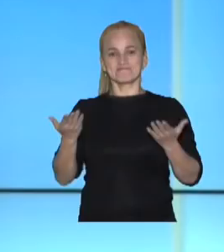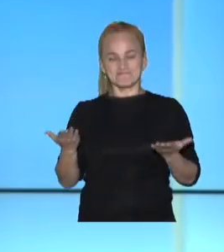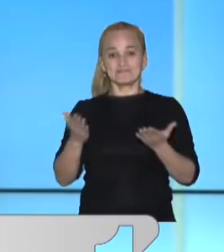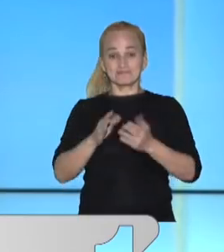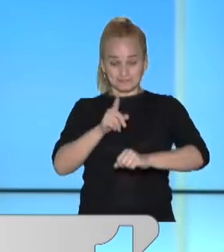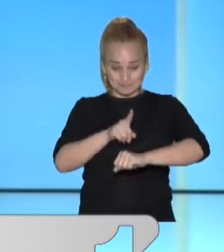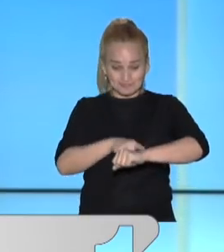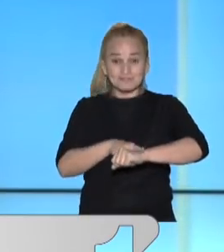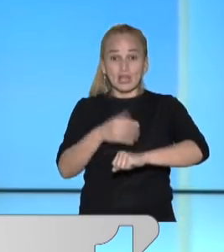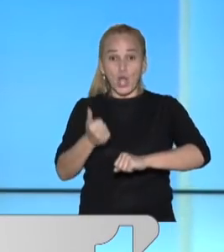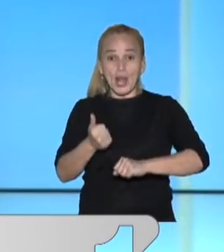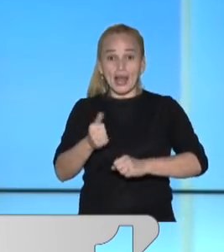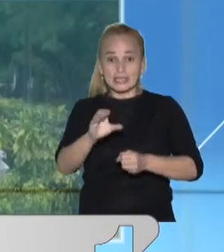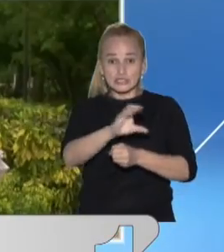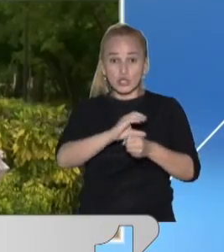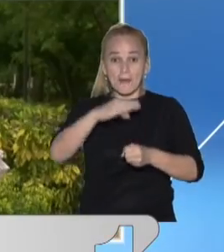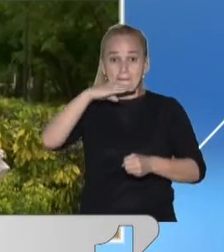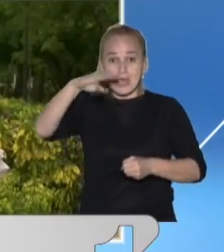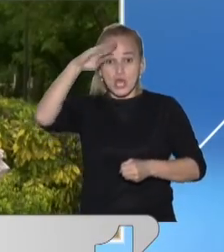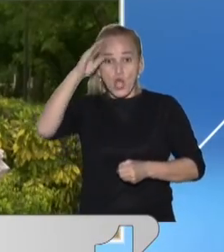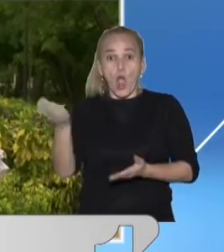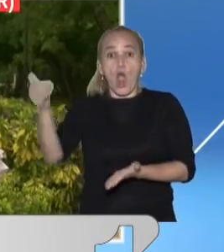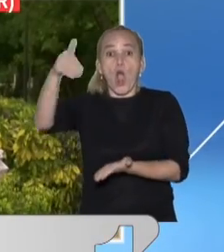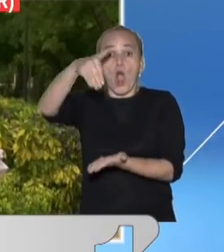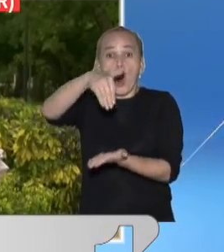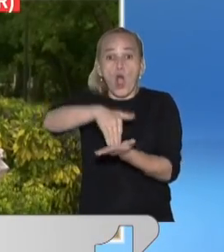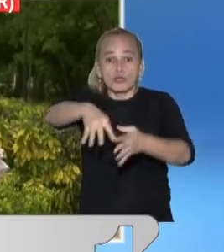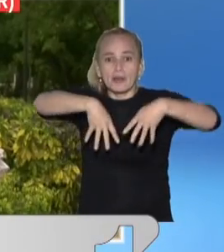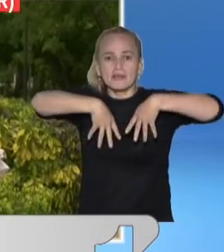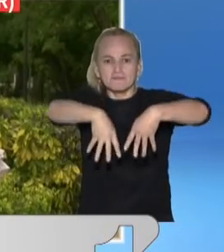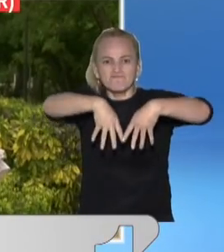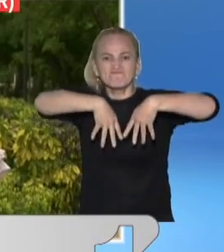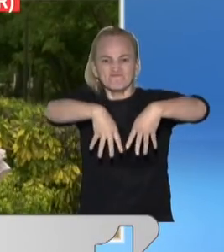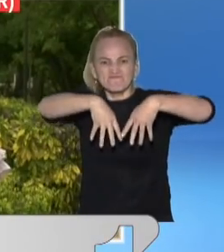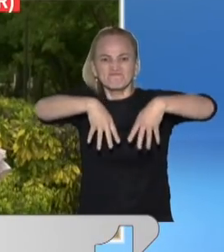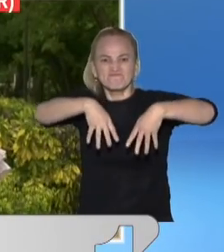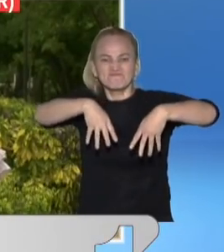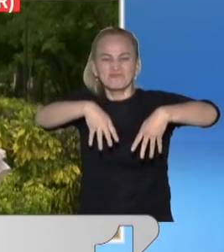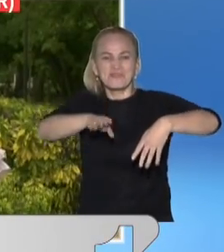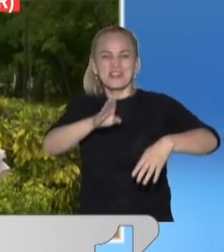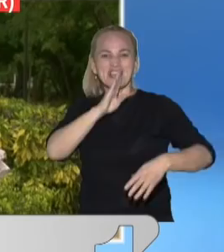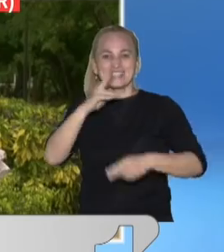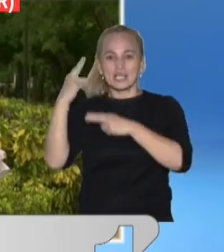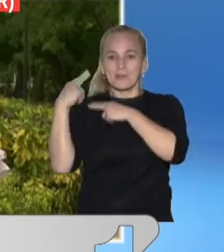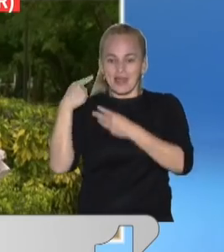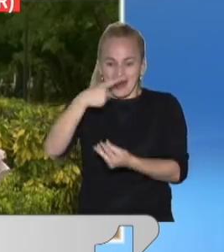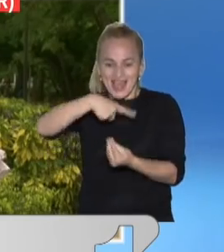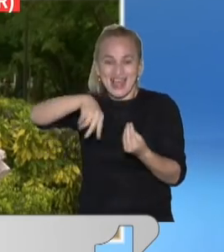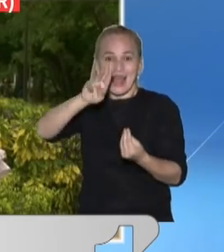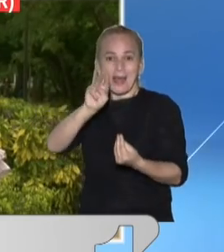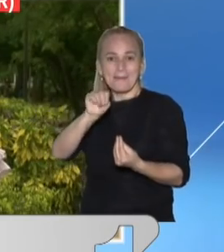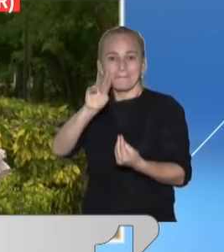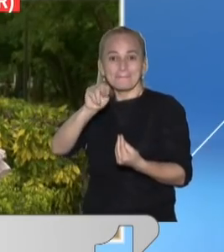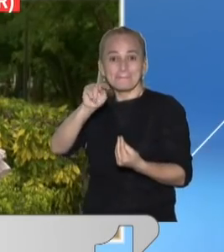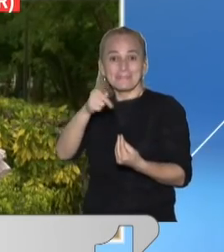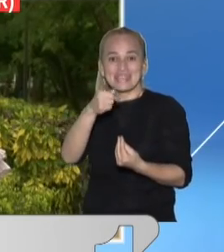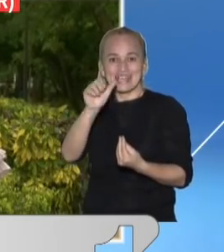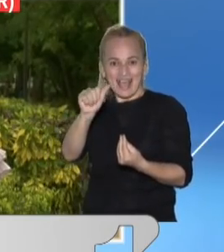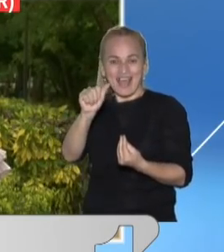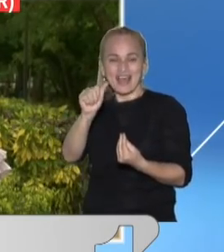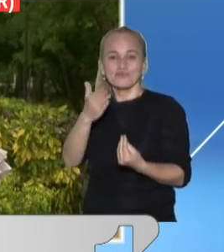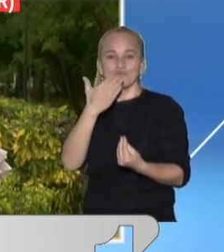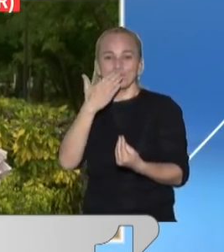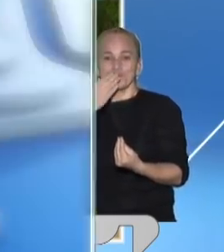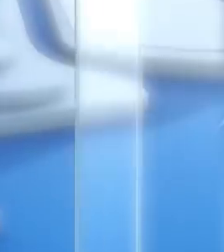A esta hora en Medellín se realizan nuevas movilizaciones lideradas por la Minga indígena. Yusi Chaparro tiene el reporte desde la capital de Antioquia.